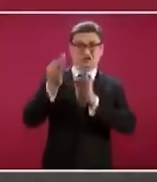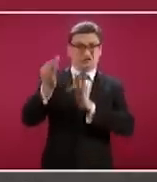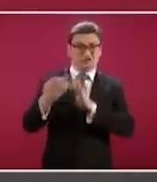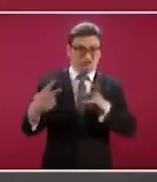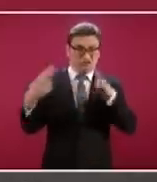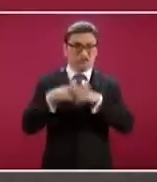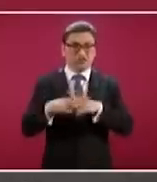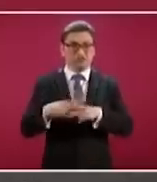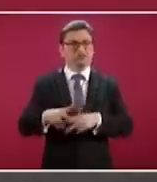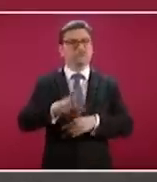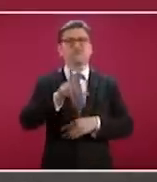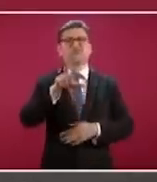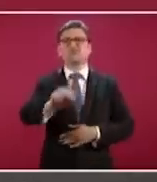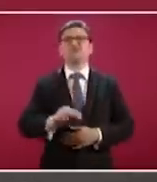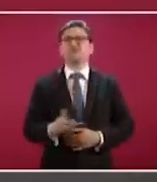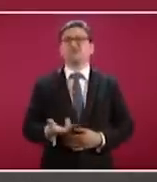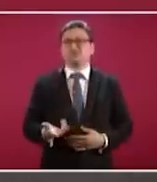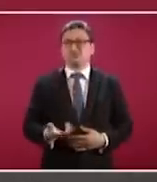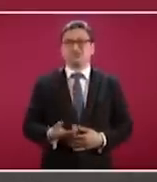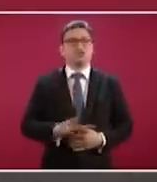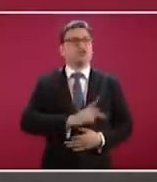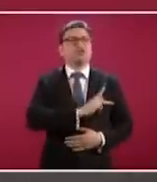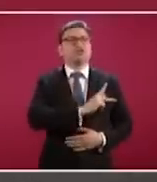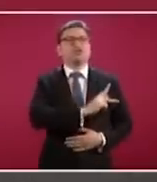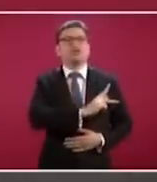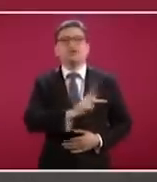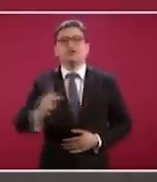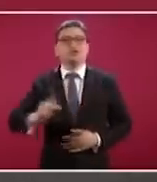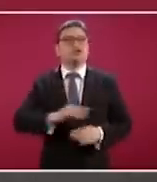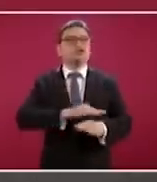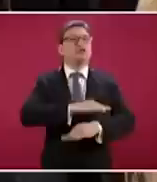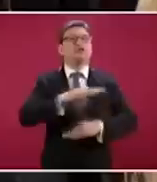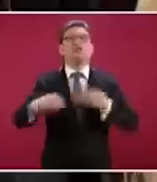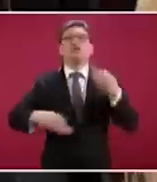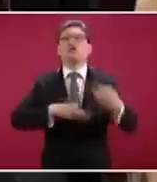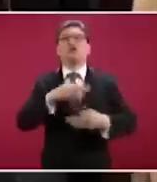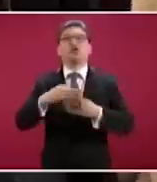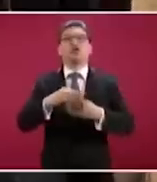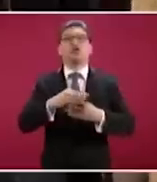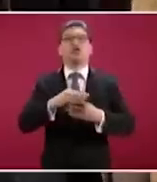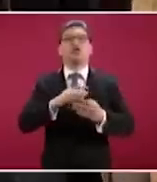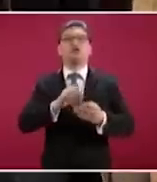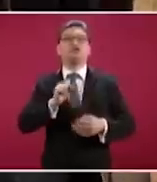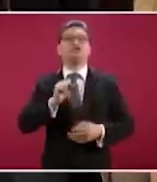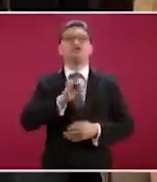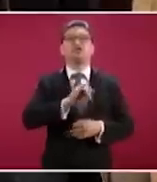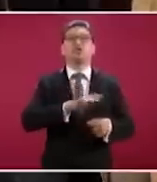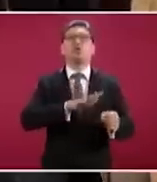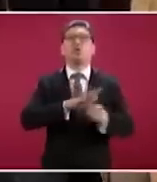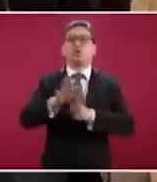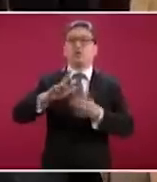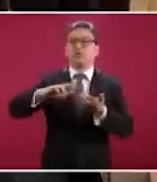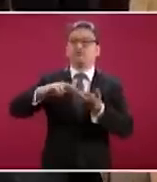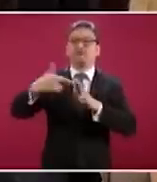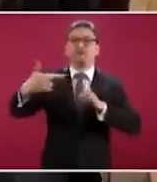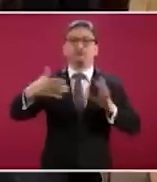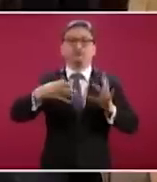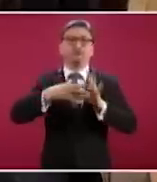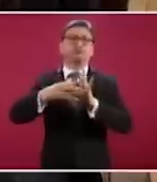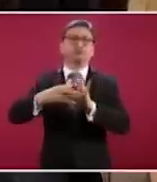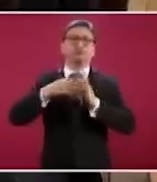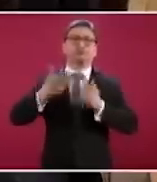todos a favor de mantener buenas relaciones y